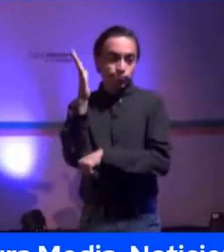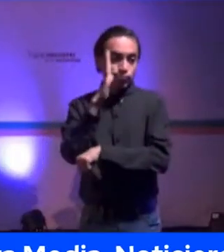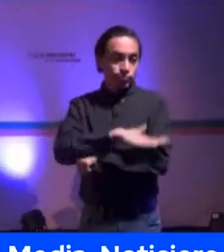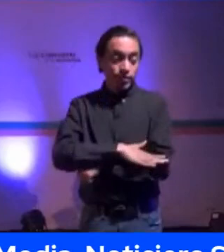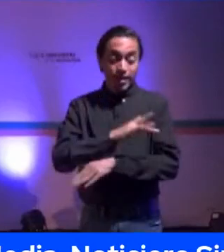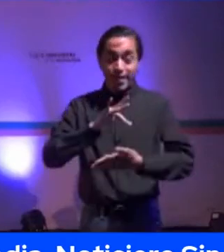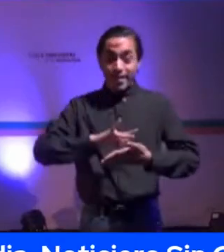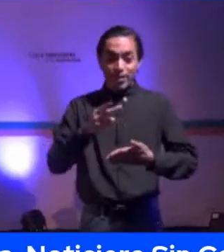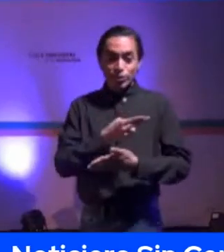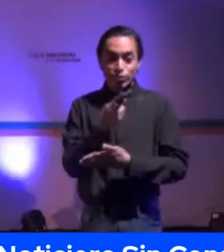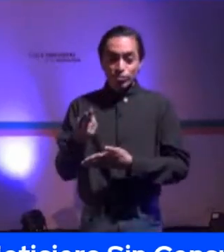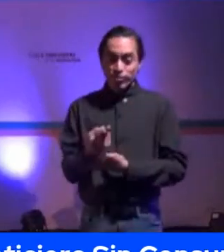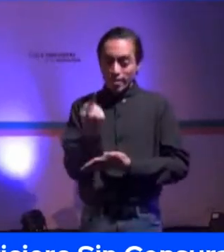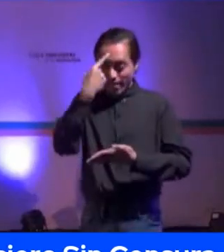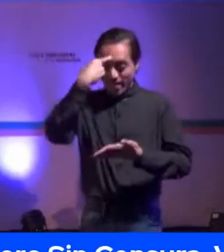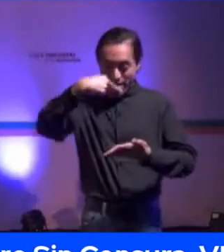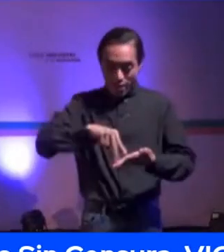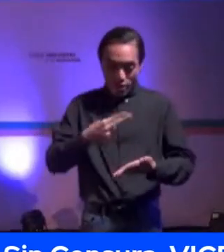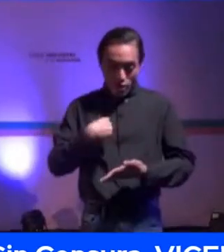por aguantarnos, por confiar.